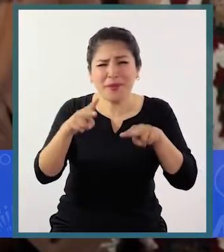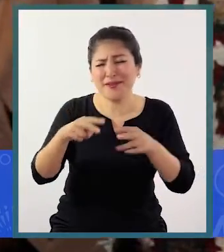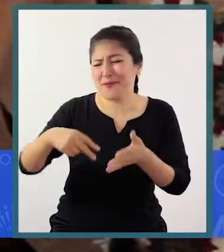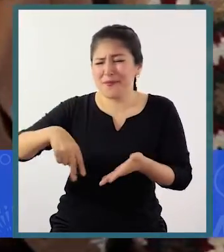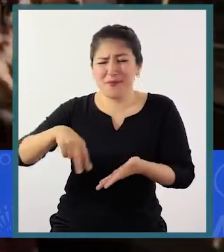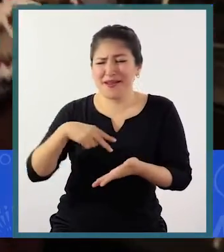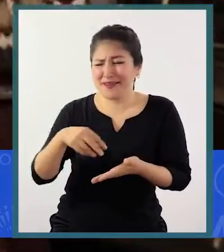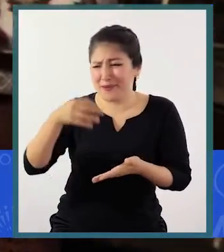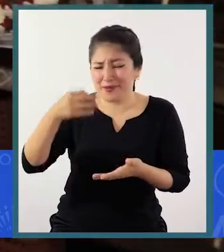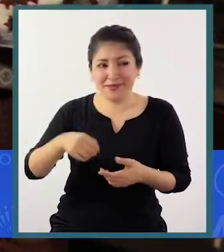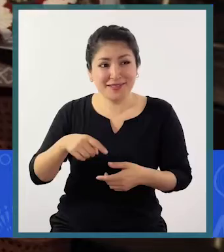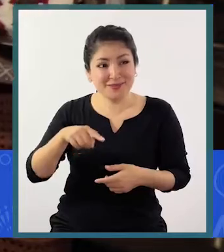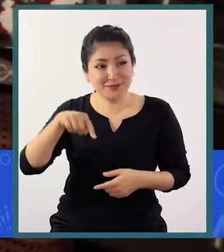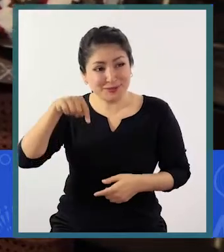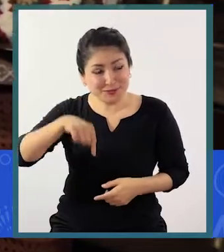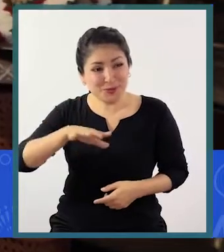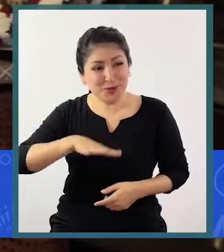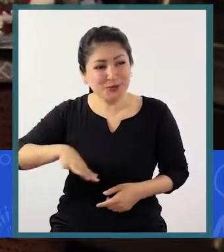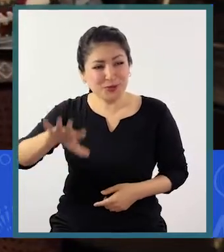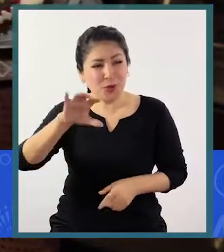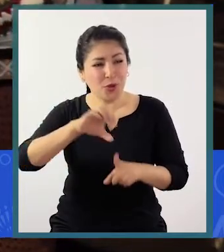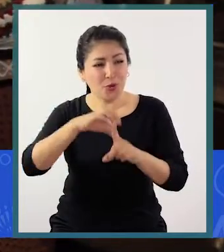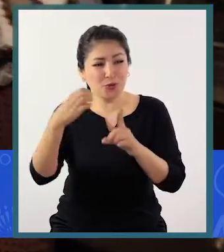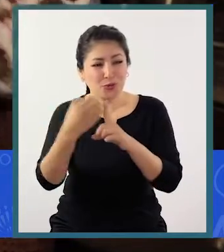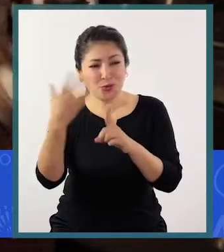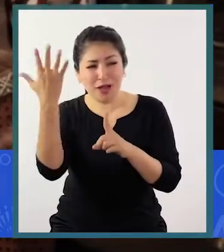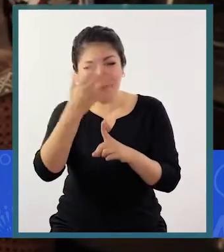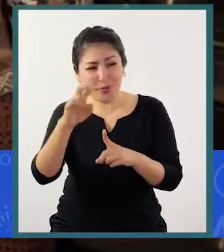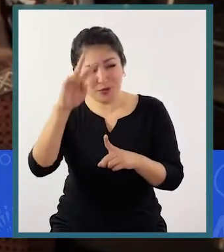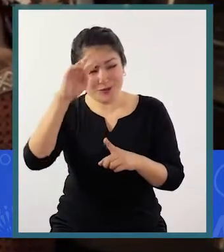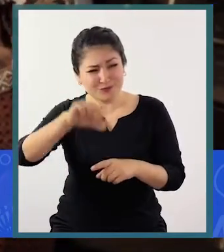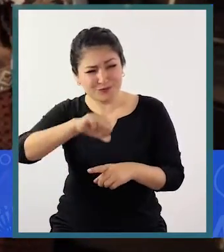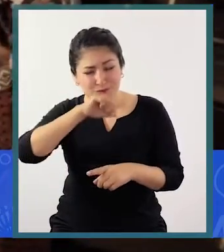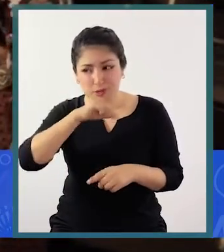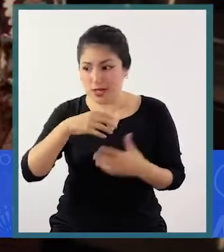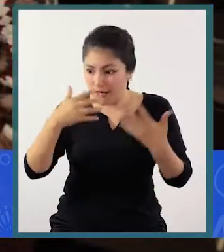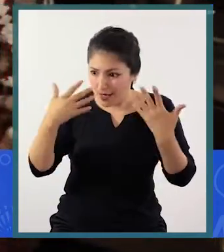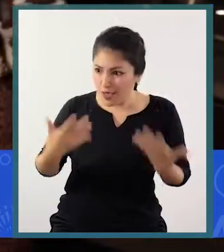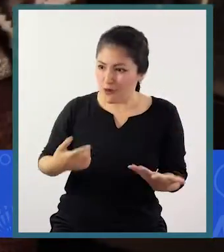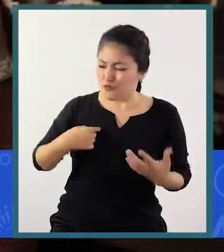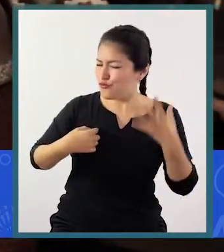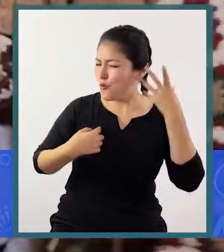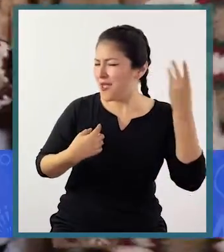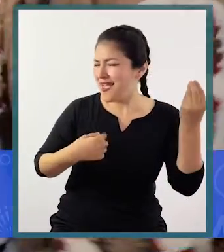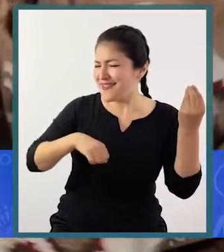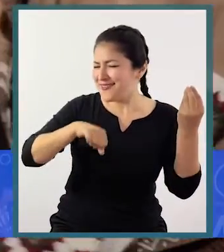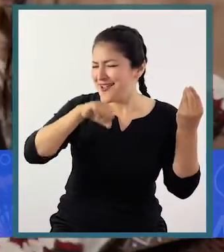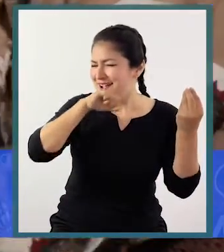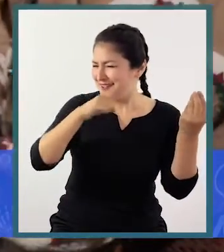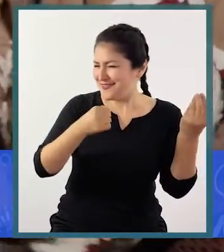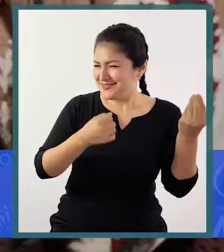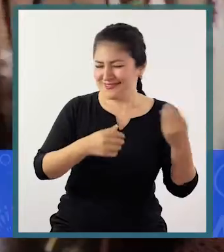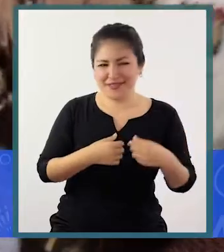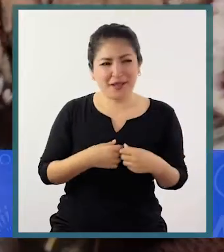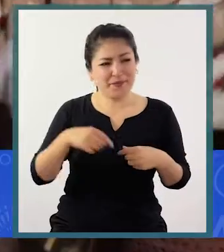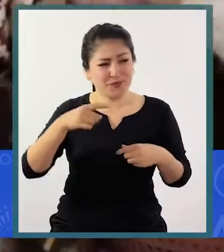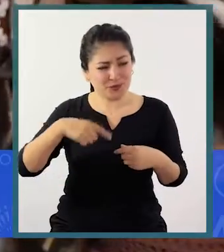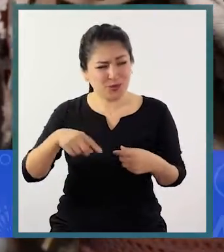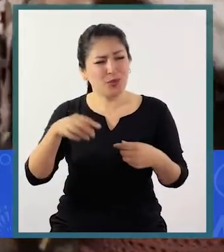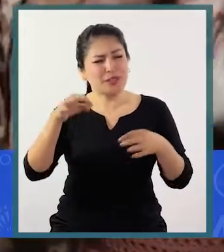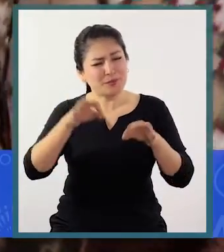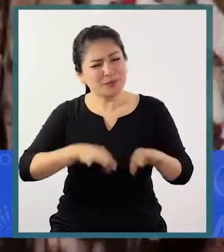Hasta he bailado. Te ha hecho querer más la cultura afroperuana. Sí. Bien afro. Me encanta. Qué lindo que vivamos y